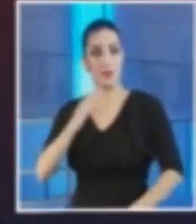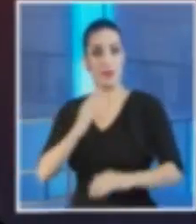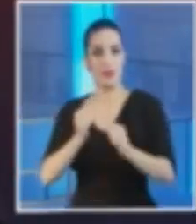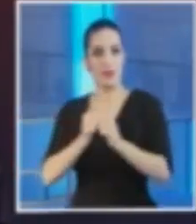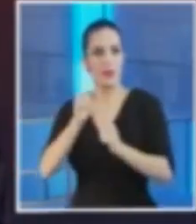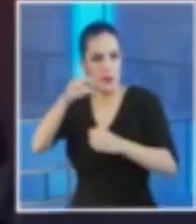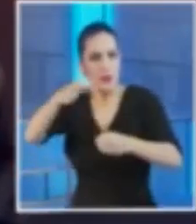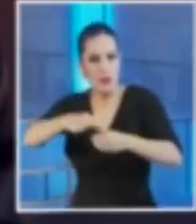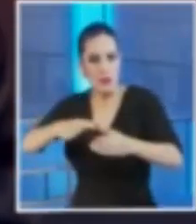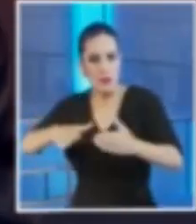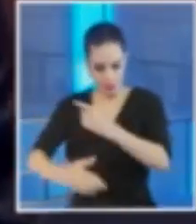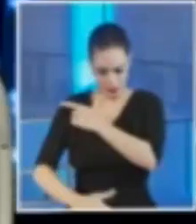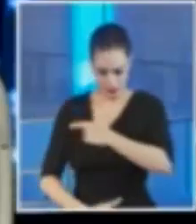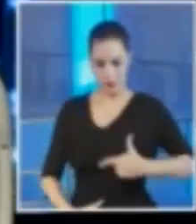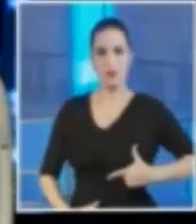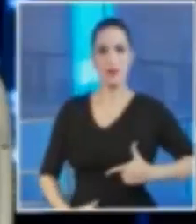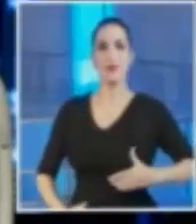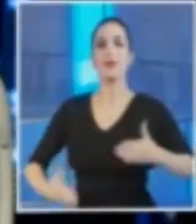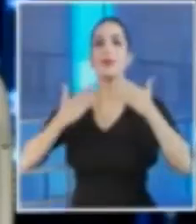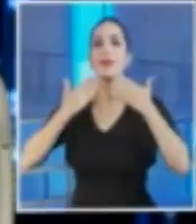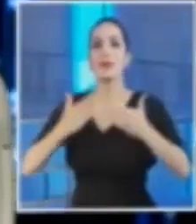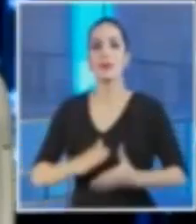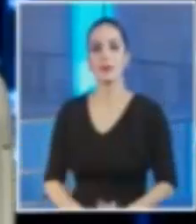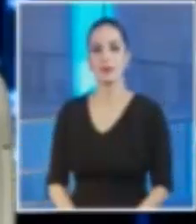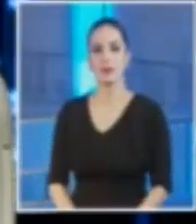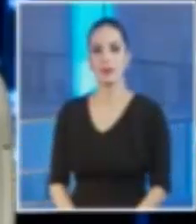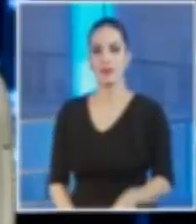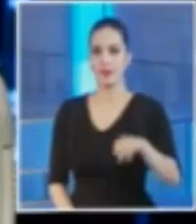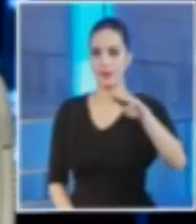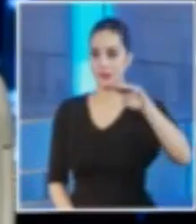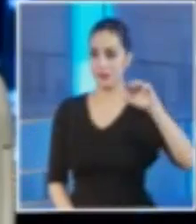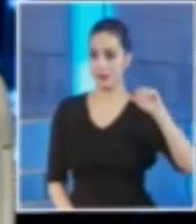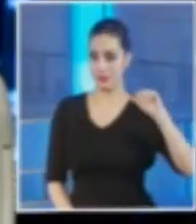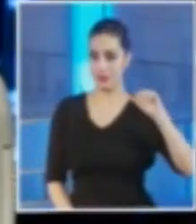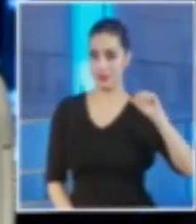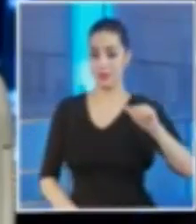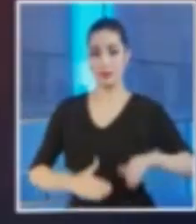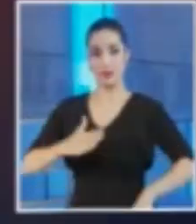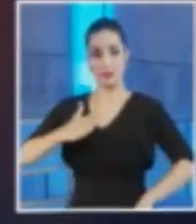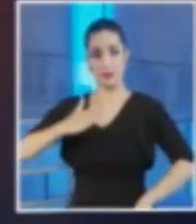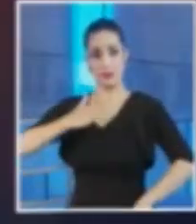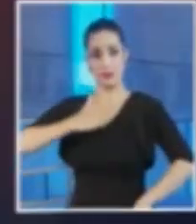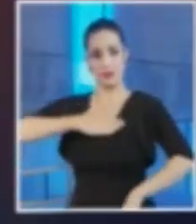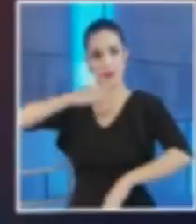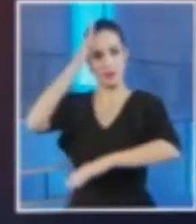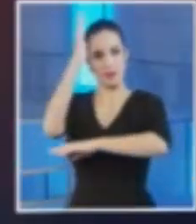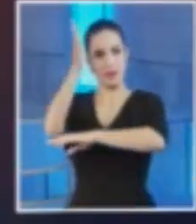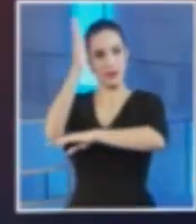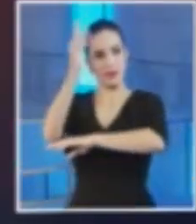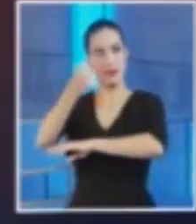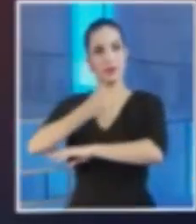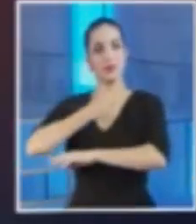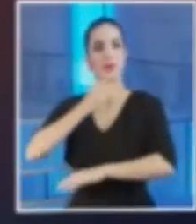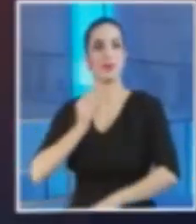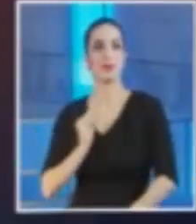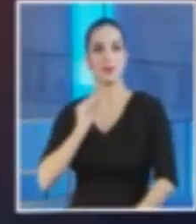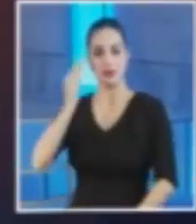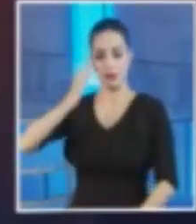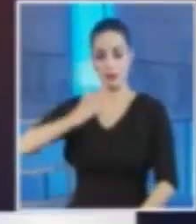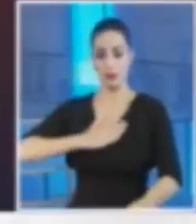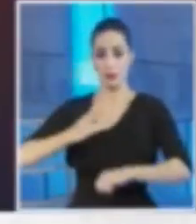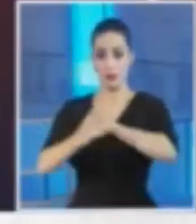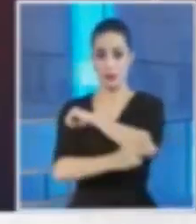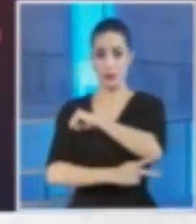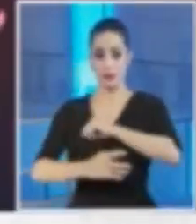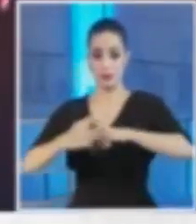con tu voto como presidente. Muchas gracias. Señor Marco Ameglio. Cierro mi participación dedicándole a los jóvenes de mi país,